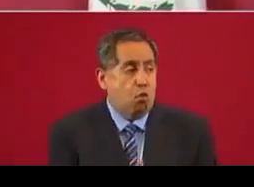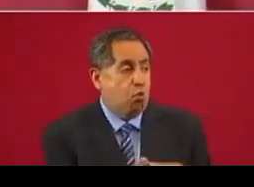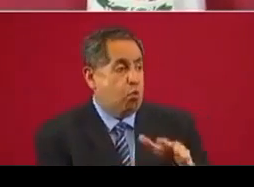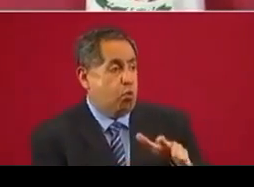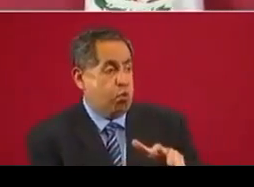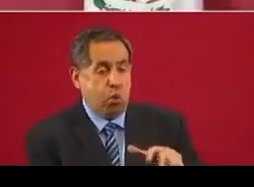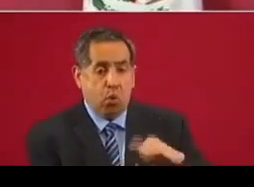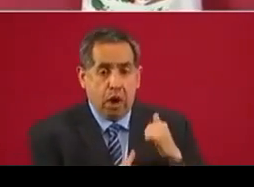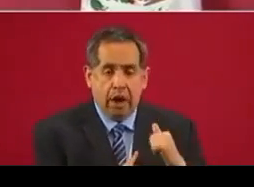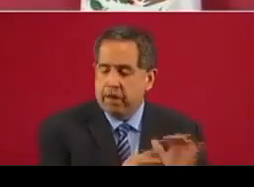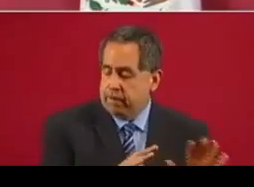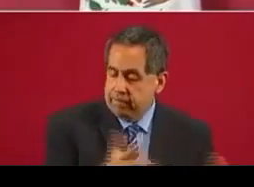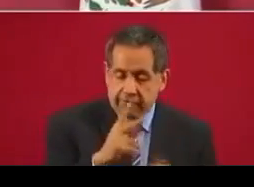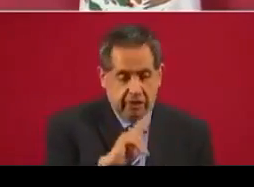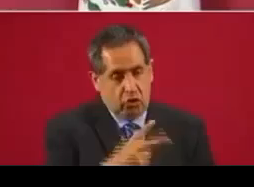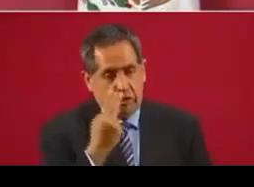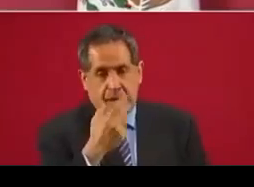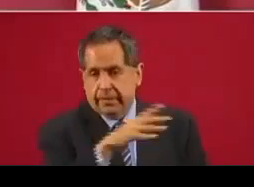lo robado